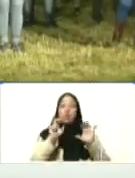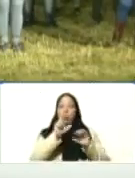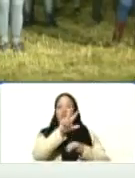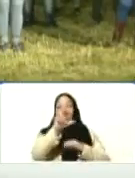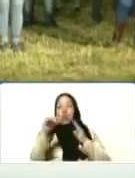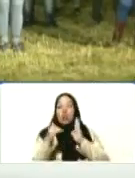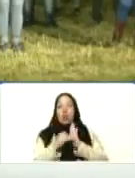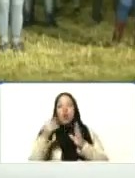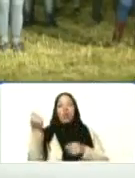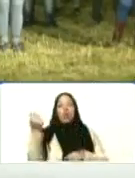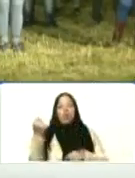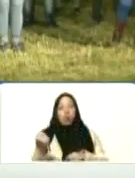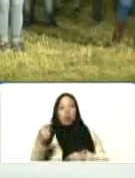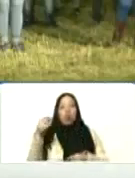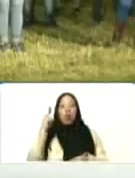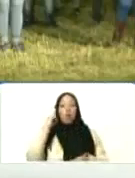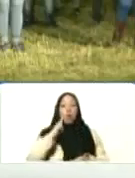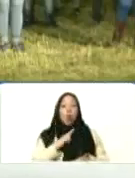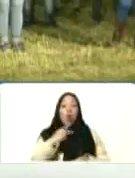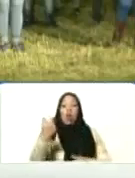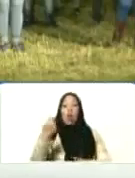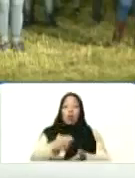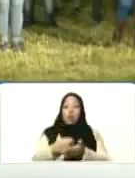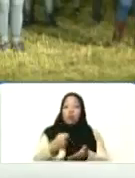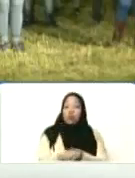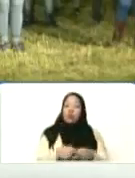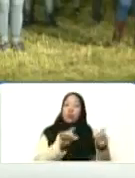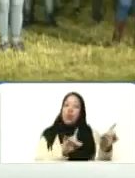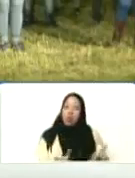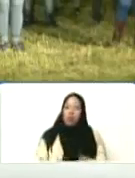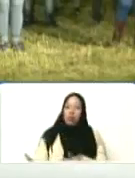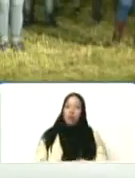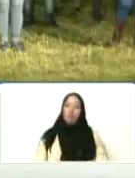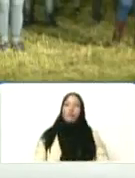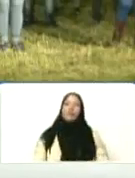830.000 bolívares, aprobados los recursos.